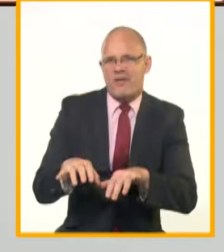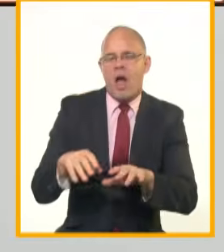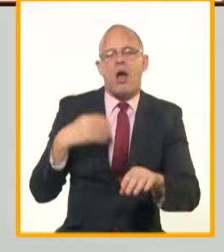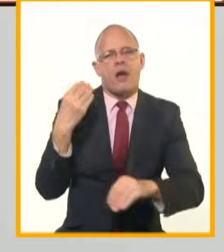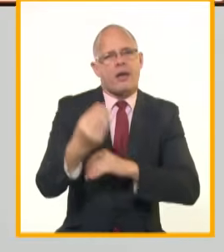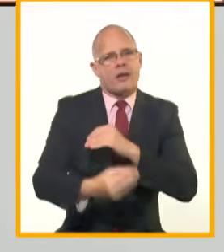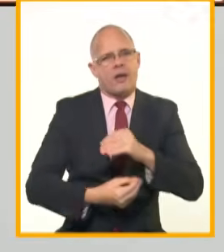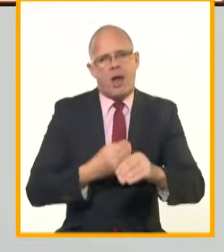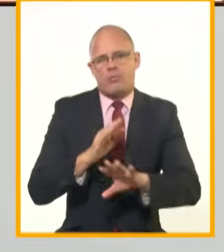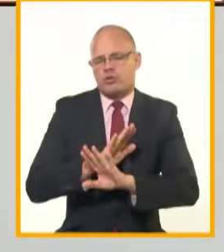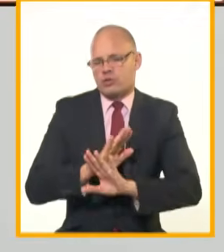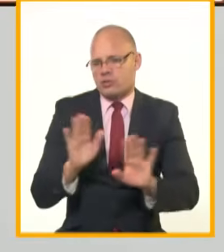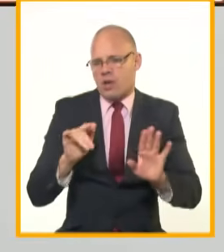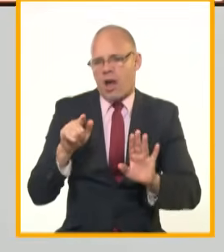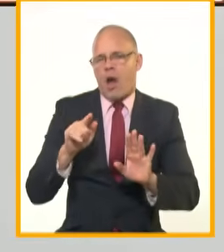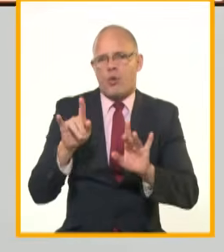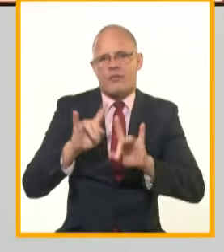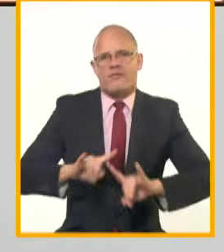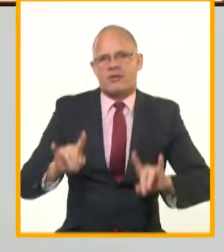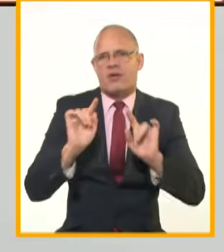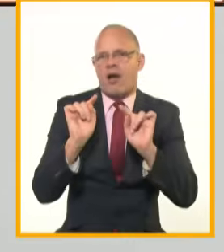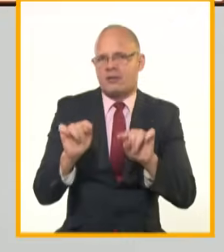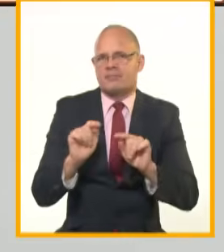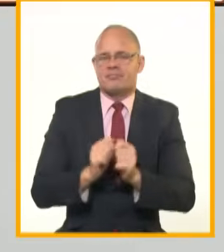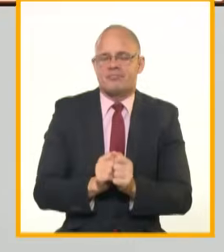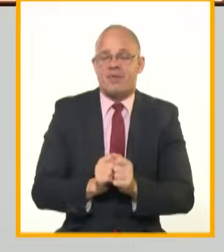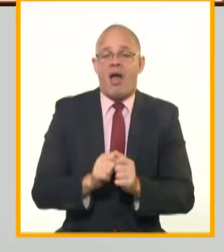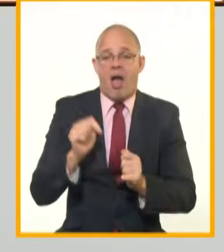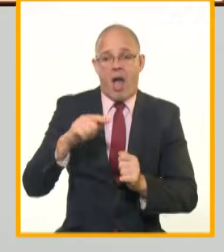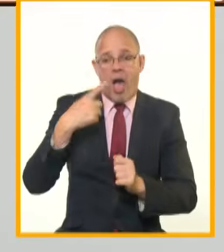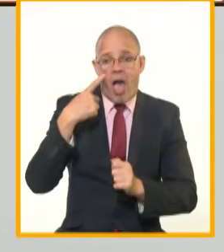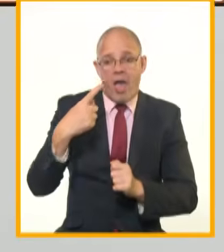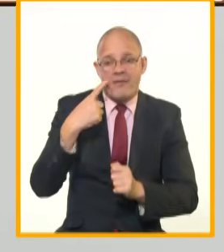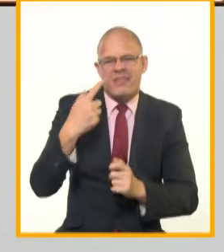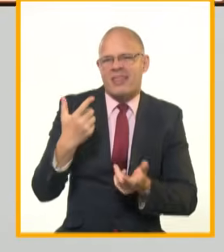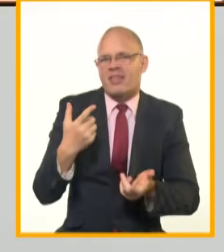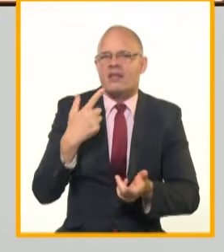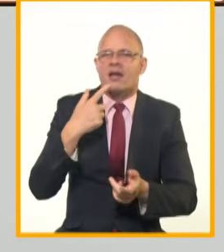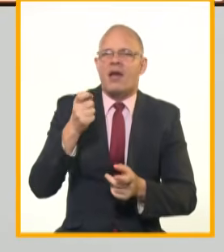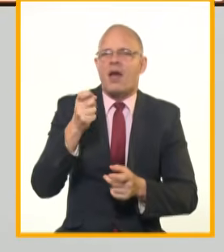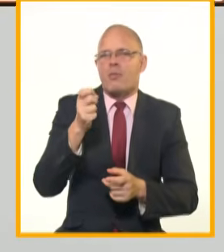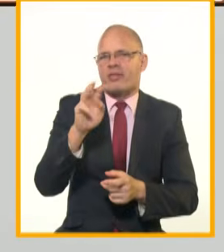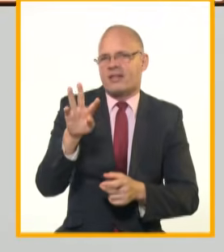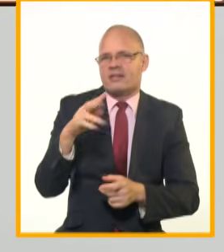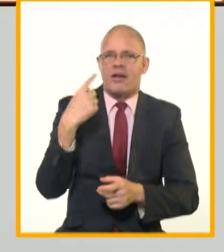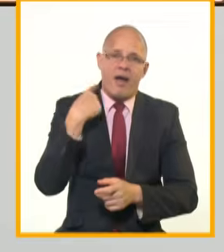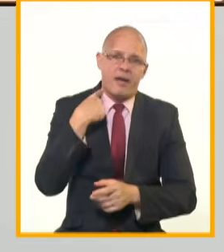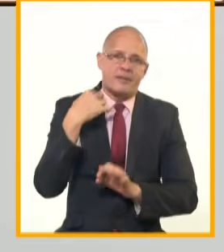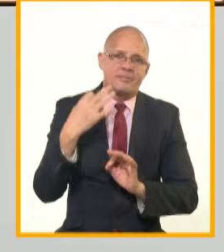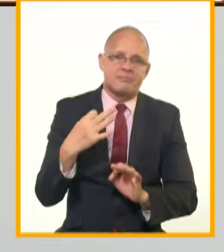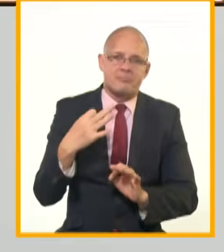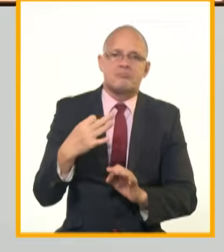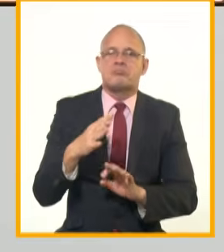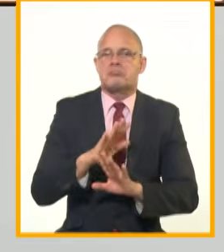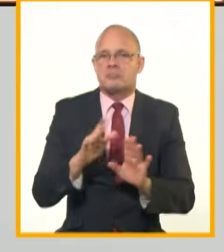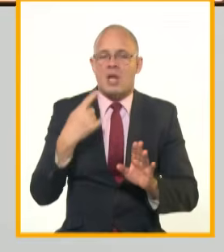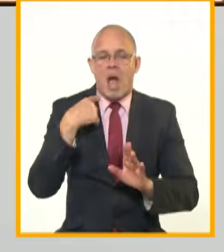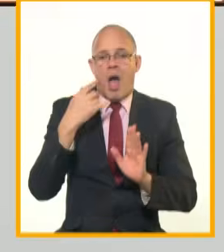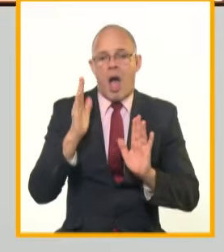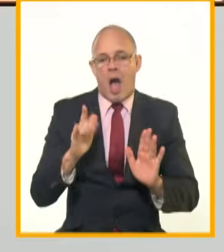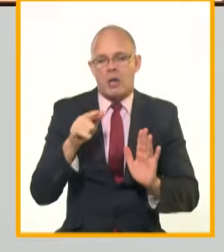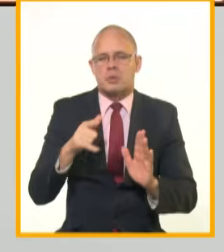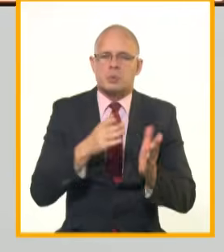mayor de edad. Aunque tiene 13 años, ya se porta como un mayor de edad. Este año hemos estado homologando